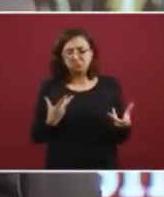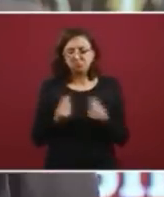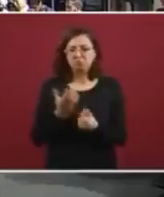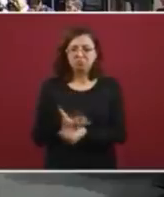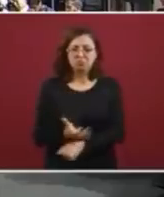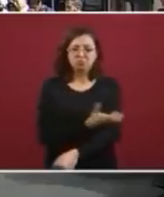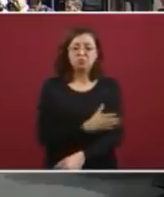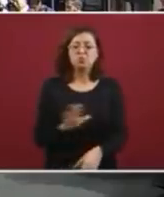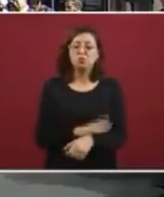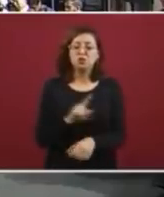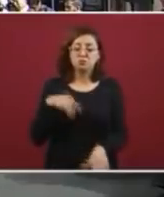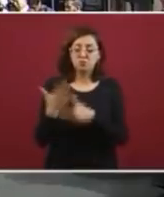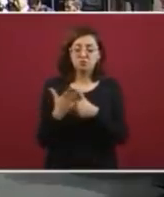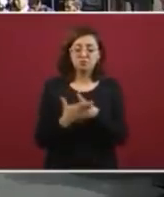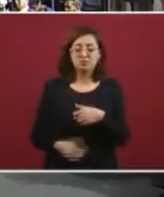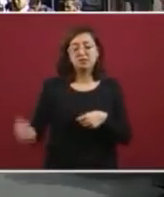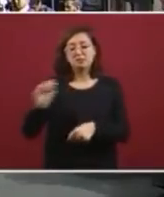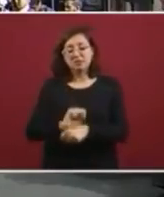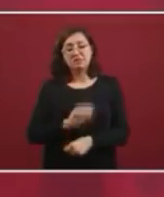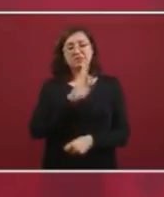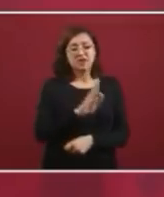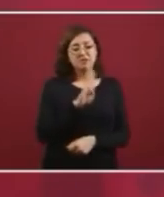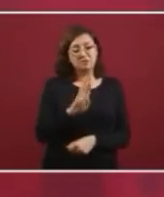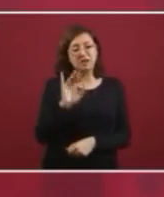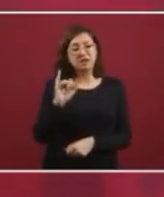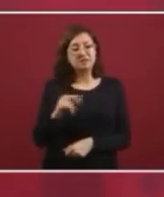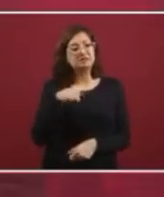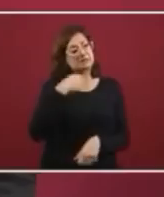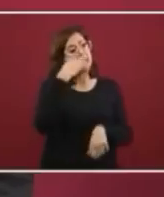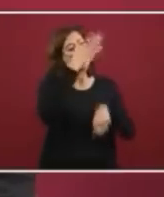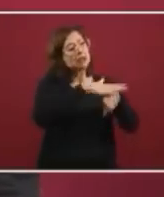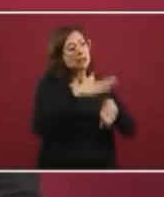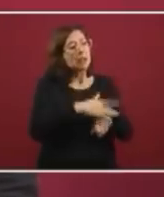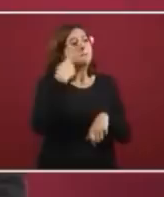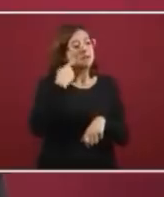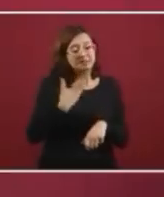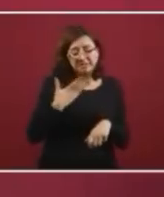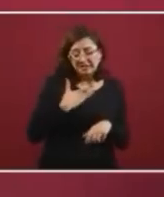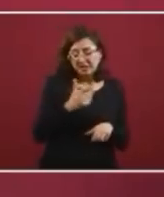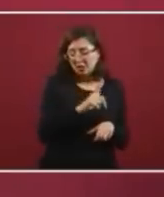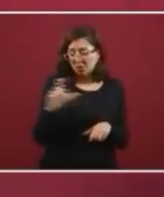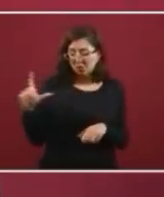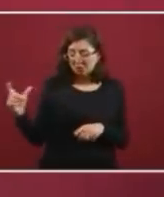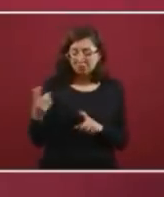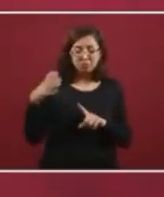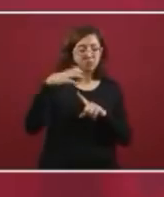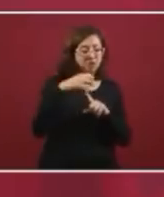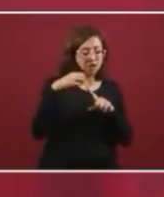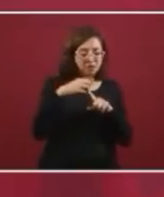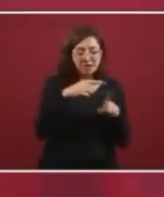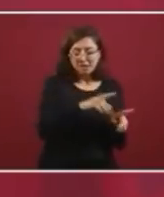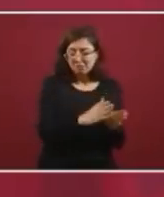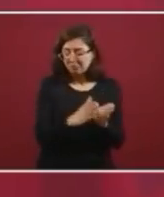si no, la semana que entra le vas a estar diciendo al FBI, oye, fíjate que tengo todos esos casquillos de estas armas con estas